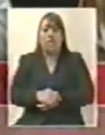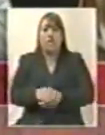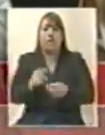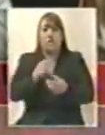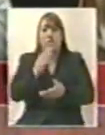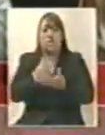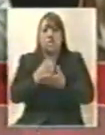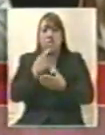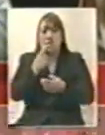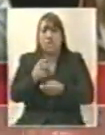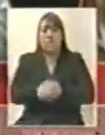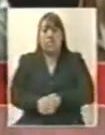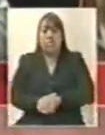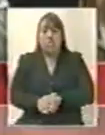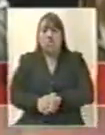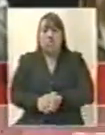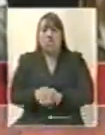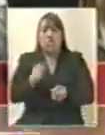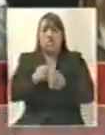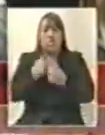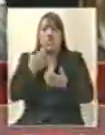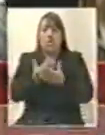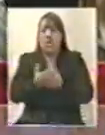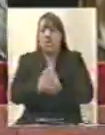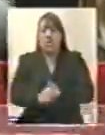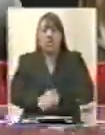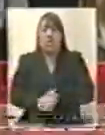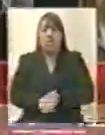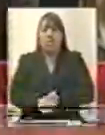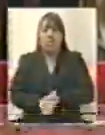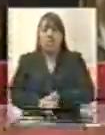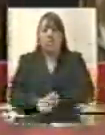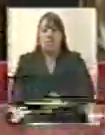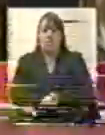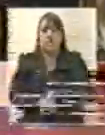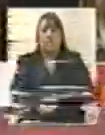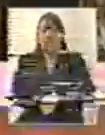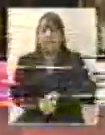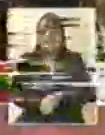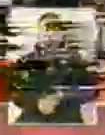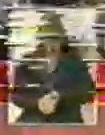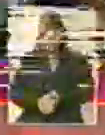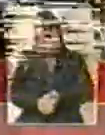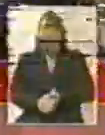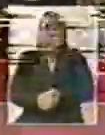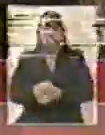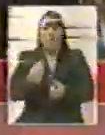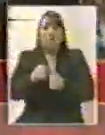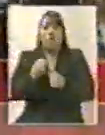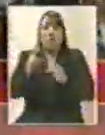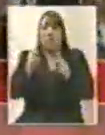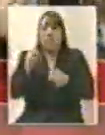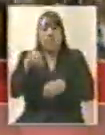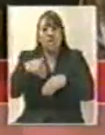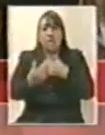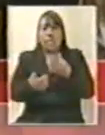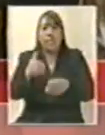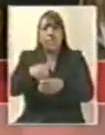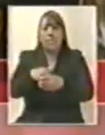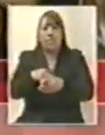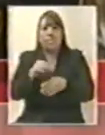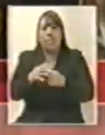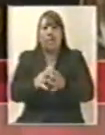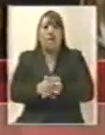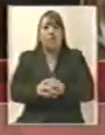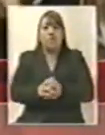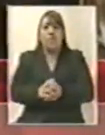Amplio, y donde la gente votaba por cada uno de esos candidatos presidenciales, pero todos se sumaban alrededor del lema. Y